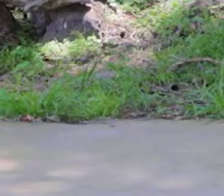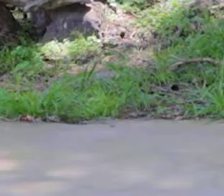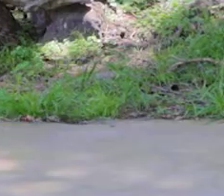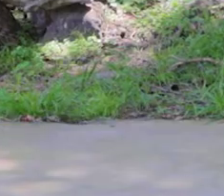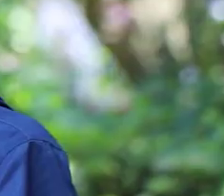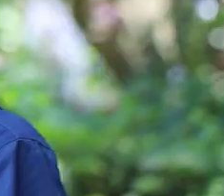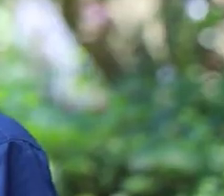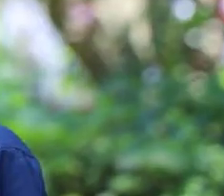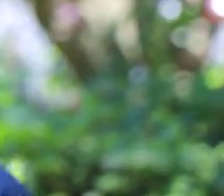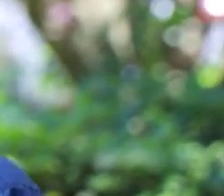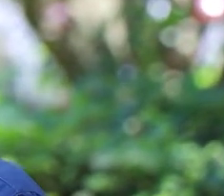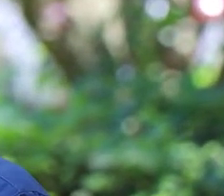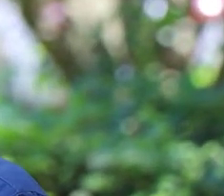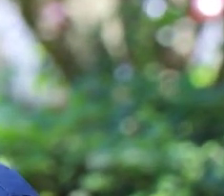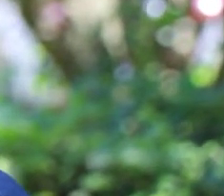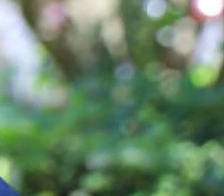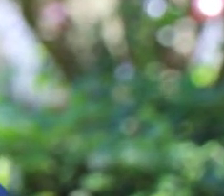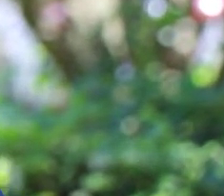Bien, una más,